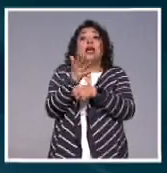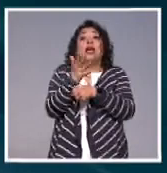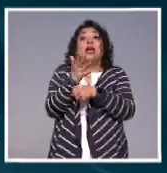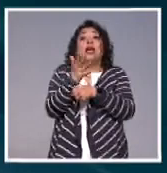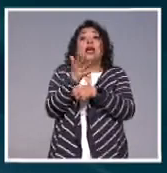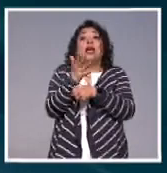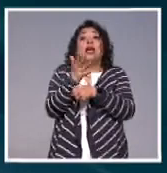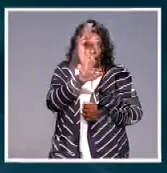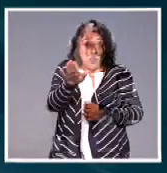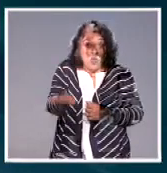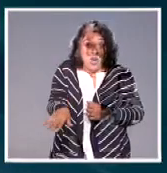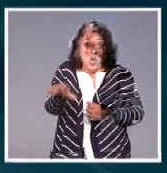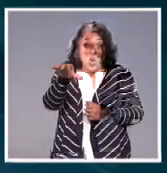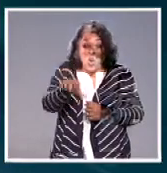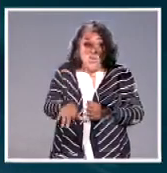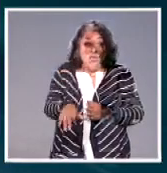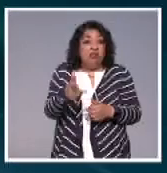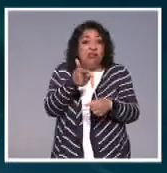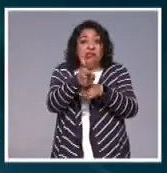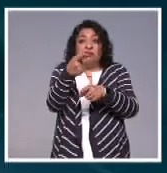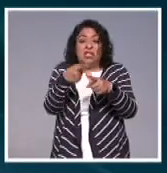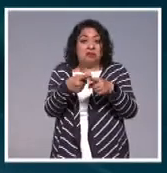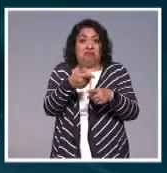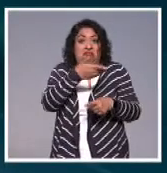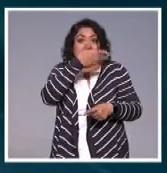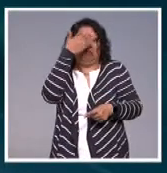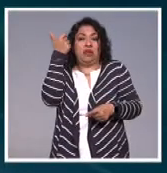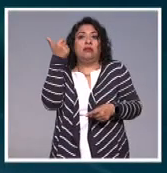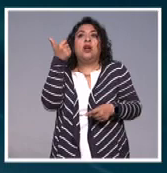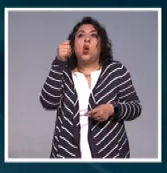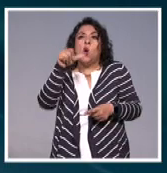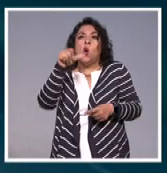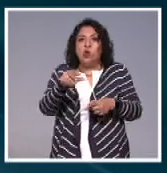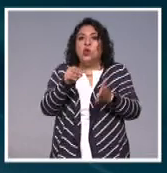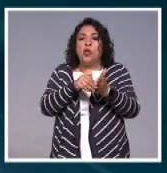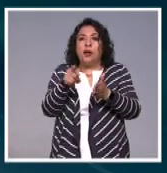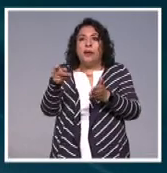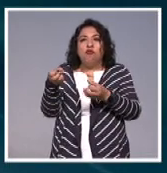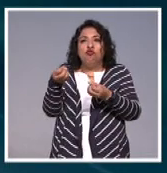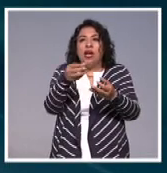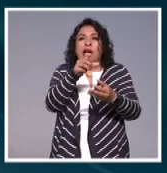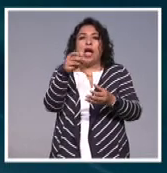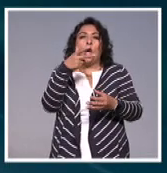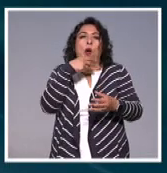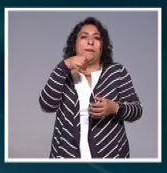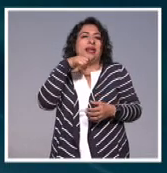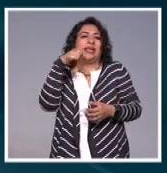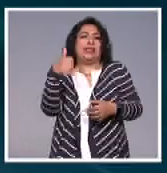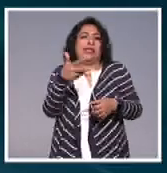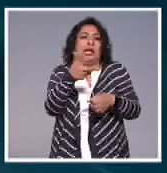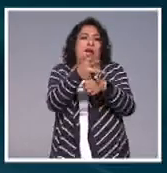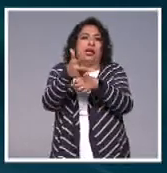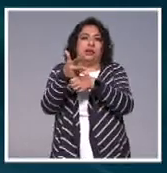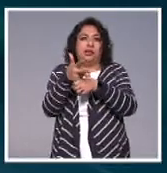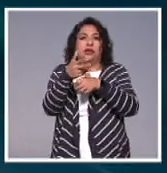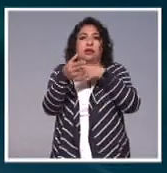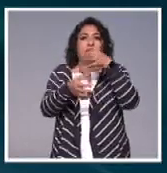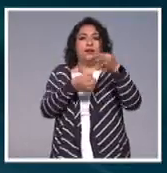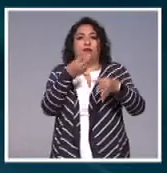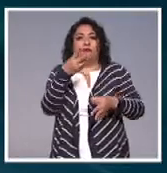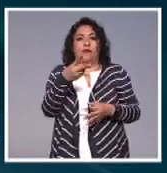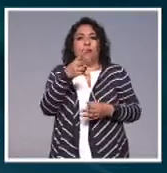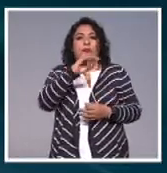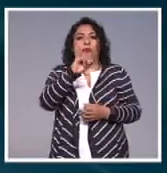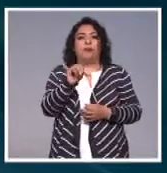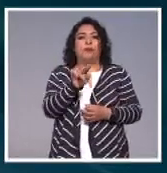es que su muerte, aún sin resolver, sigue alimentando a esta leyenda del cine italiano. Noticias